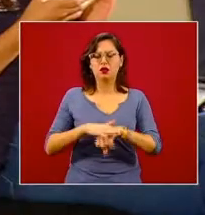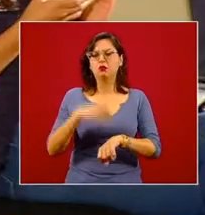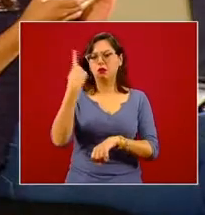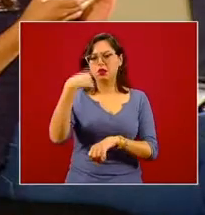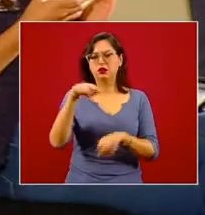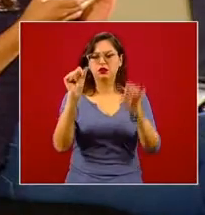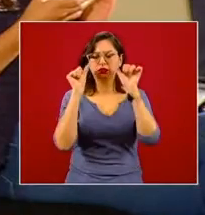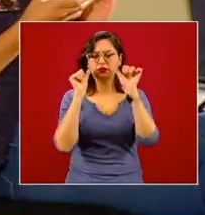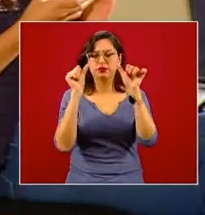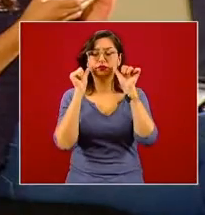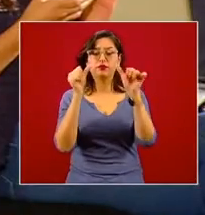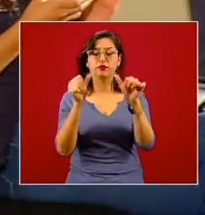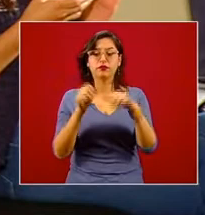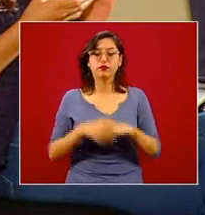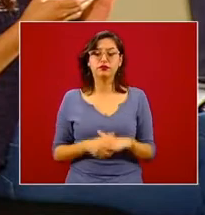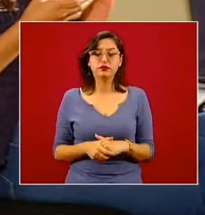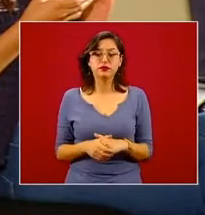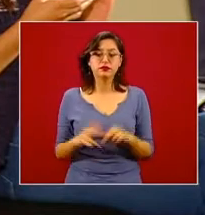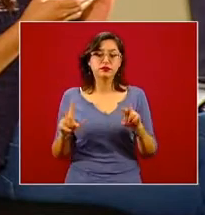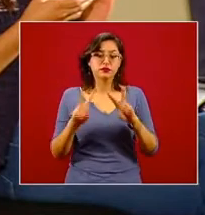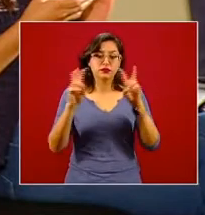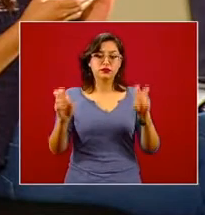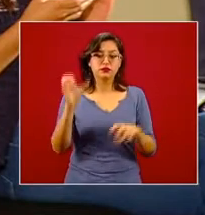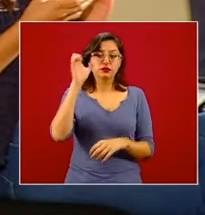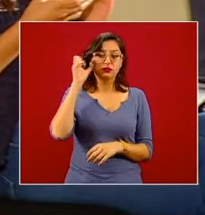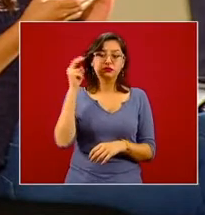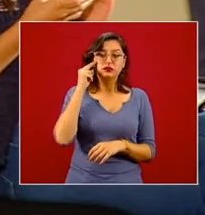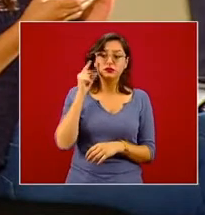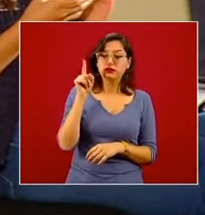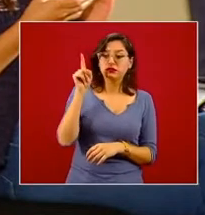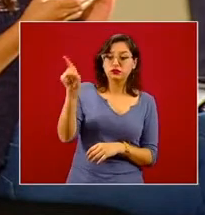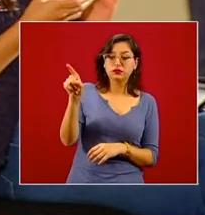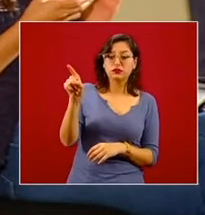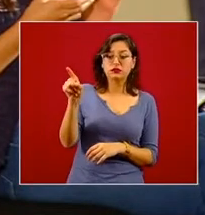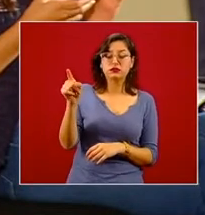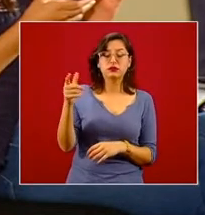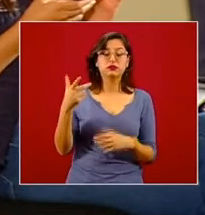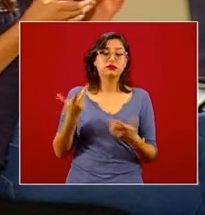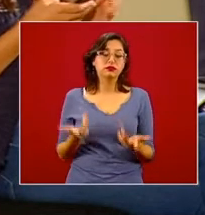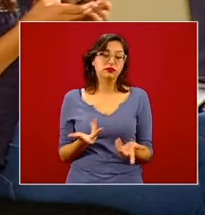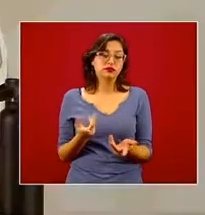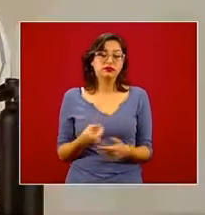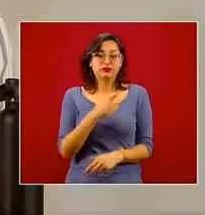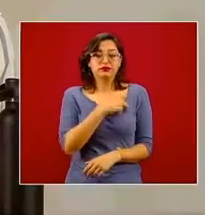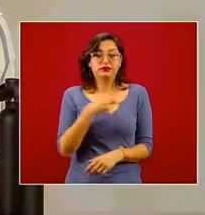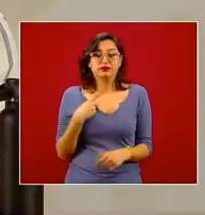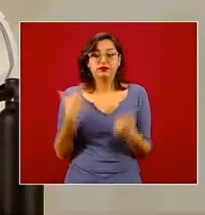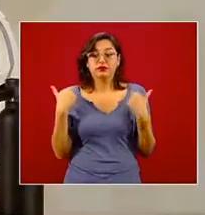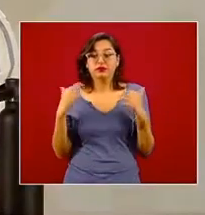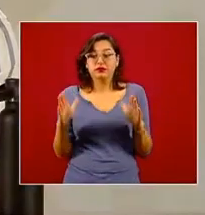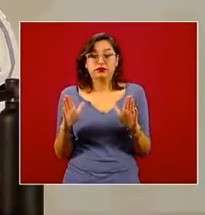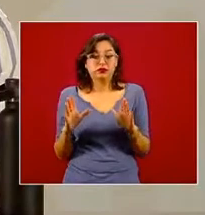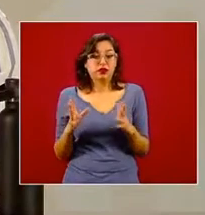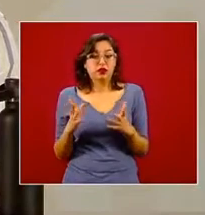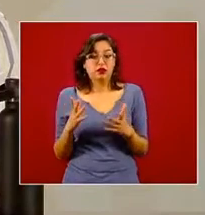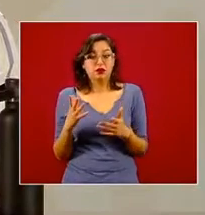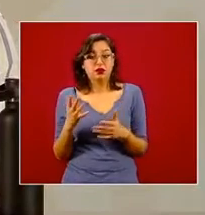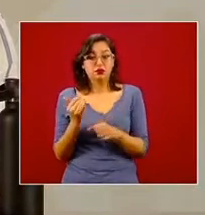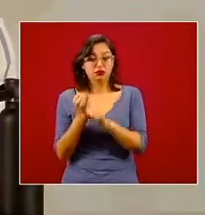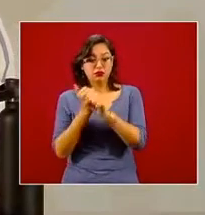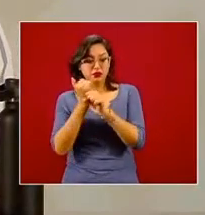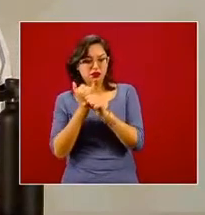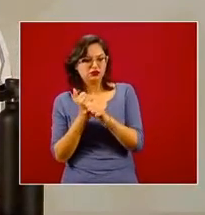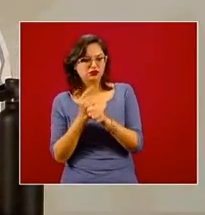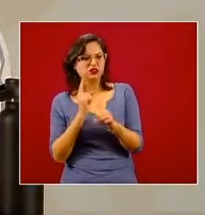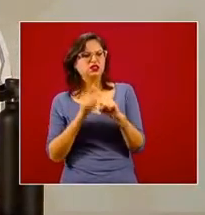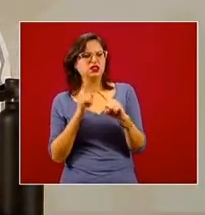cartas en el asunto. All of these En ministries caso de are China, ready and trained sería cosa de in actualizar administration el caso que usted strategies to deal with referiría si this nos deja la